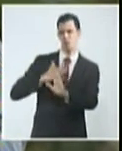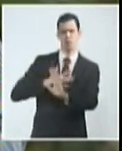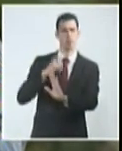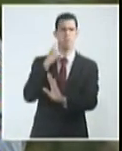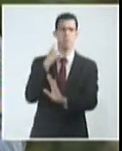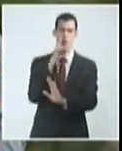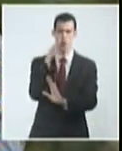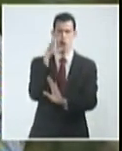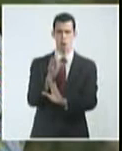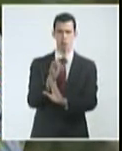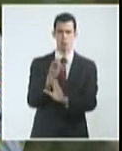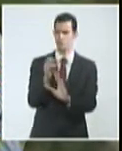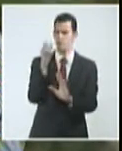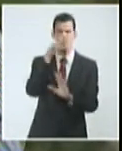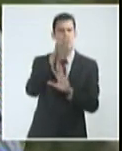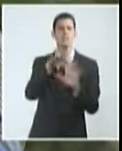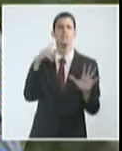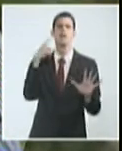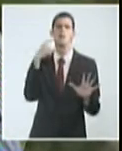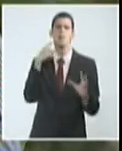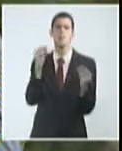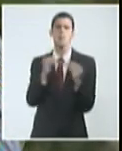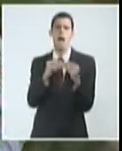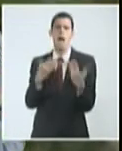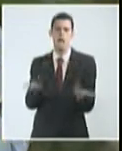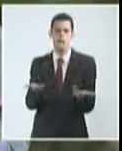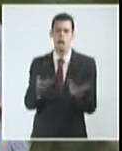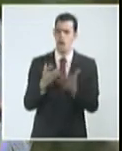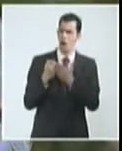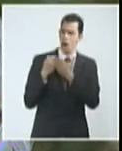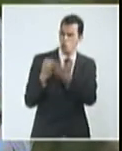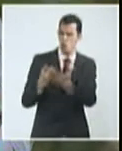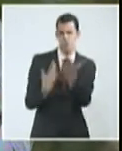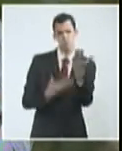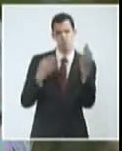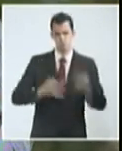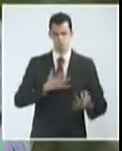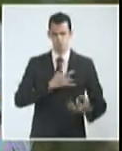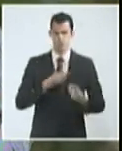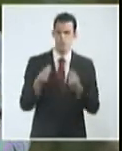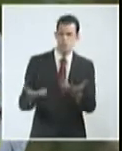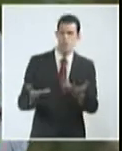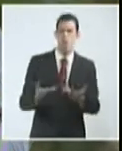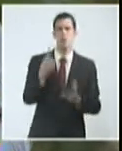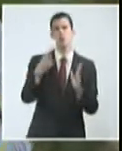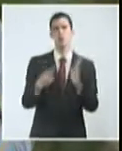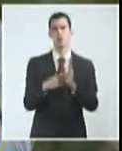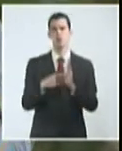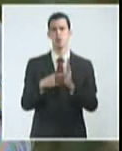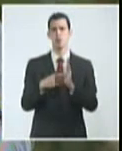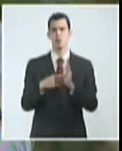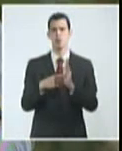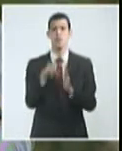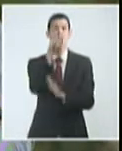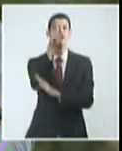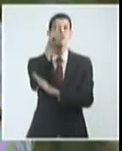estos elementos y con la convicción de que aunque hay muchos problemas que no los podemos resolver todos de golpe, sí todos los días le iremos arrancando